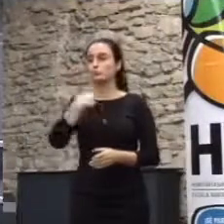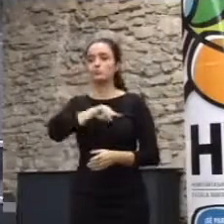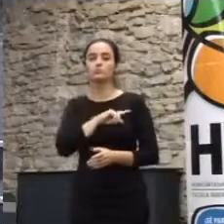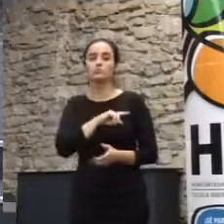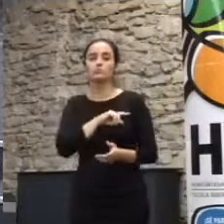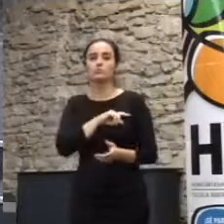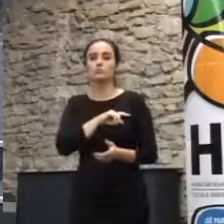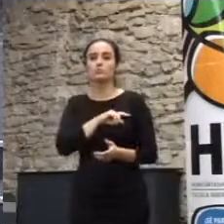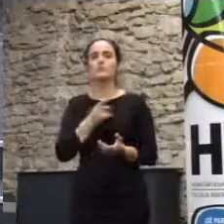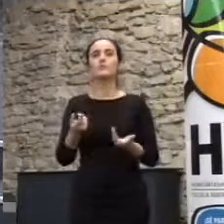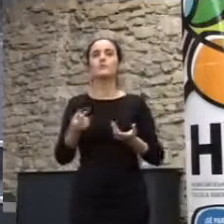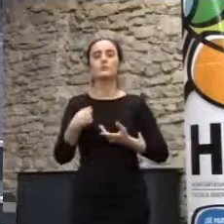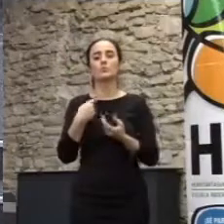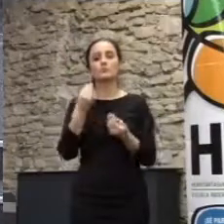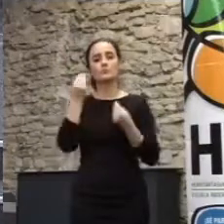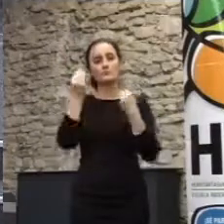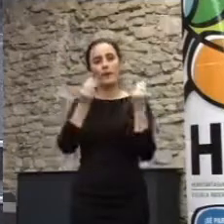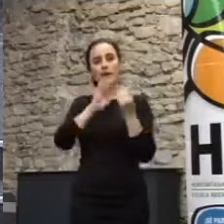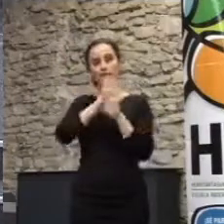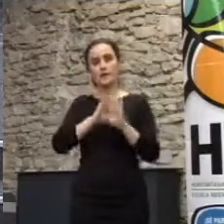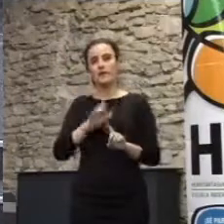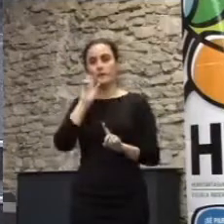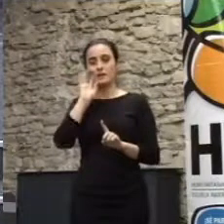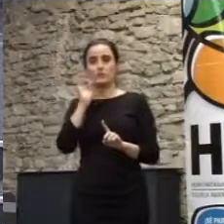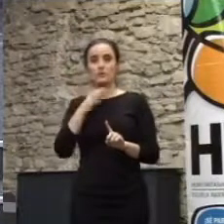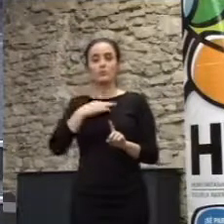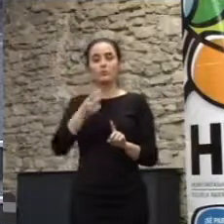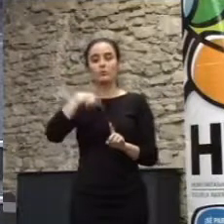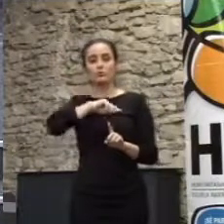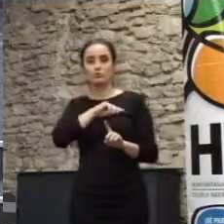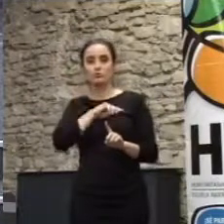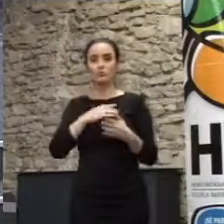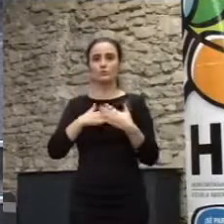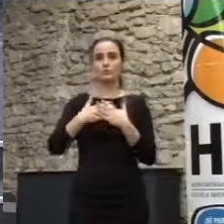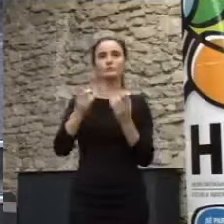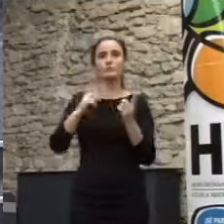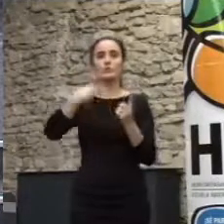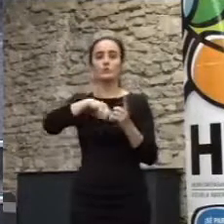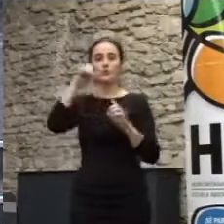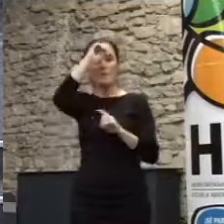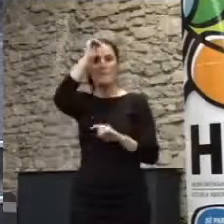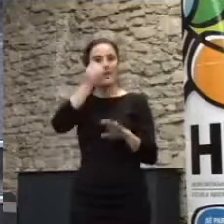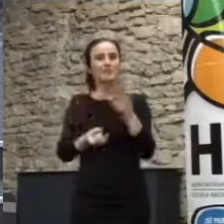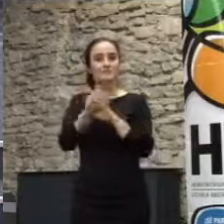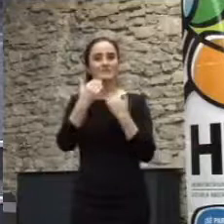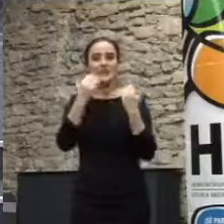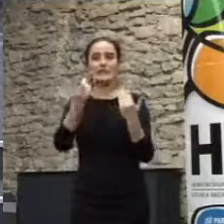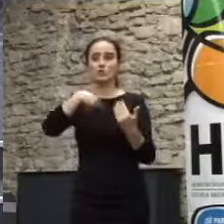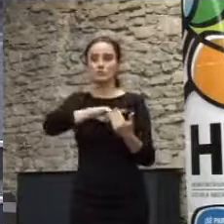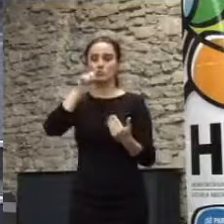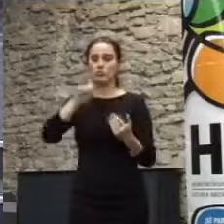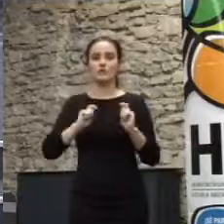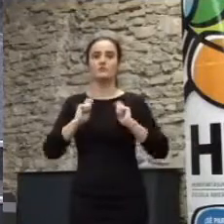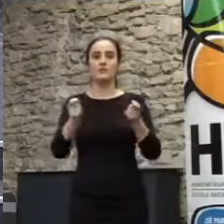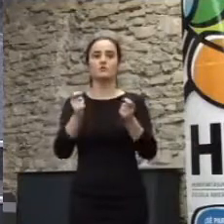hemos planteado así, aunque de forma indirecta e involuntaria, por supuesto que al generar opinión contribuimos a auspiciar la participación